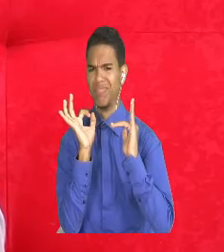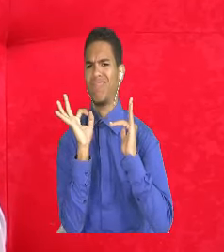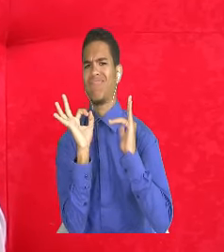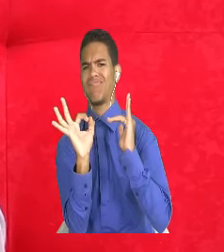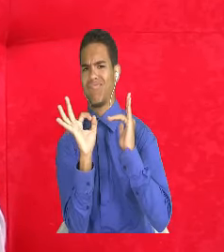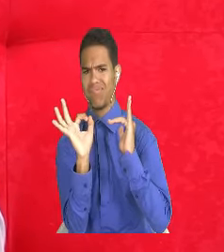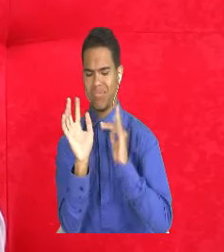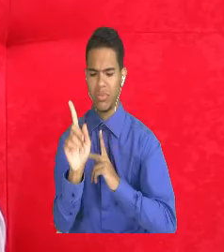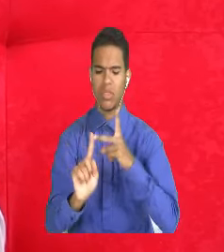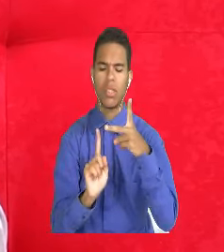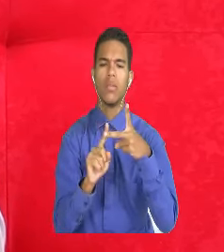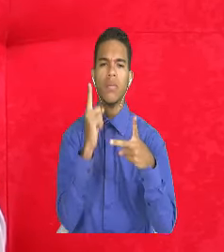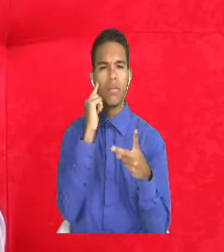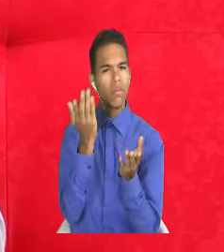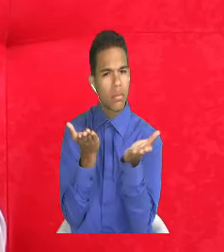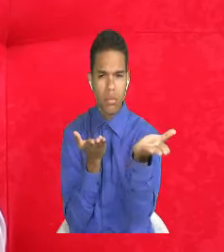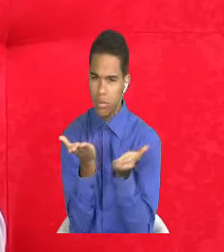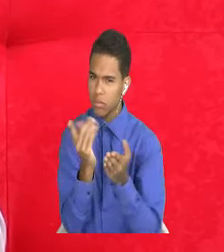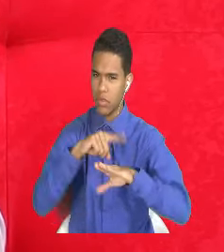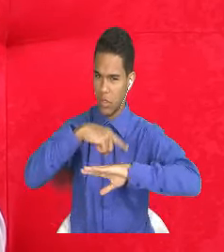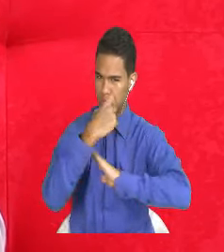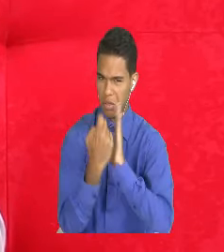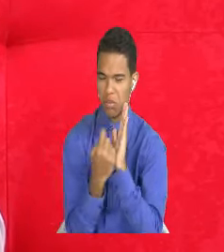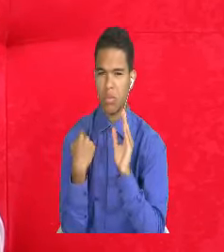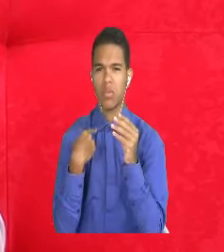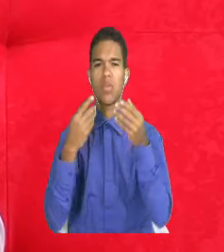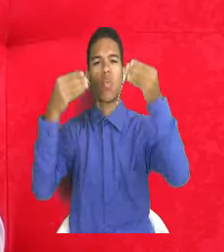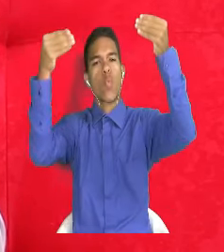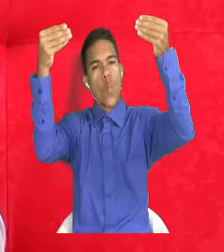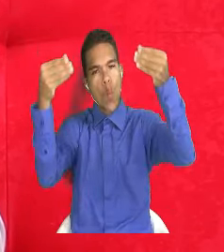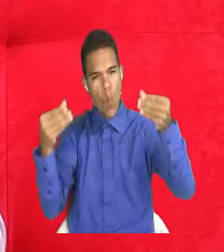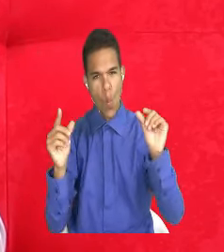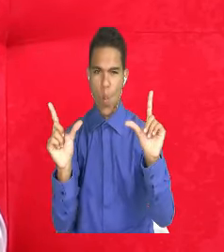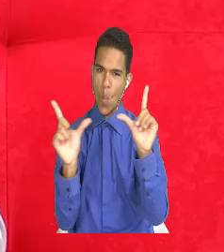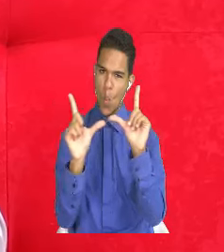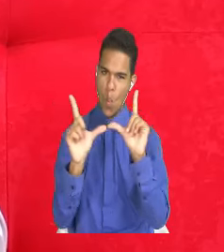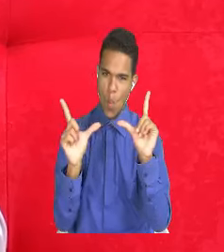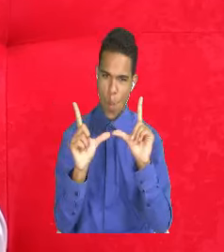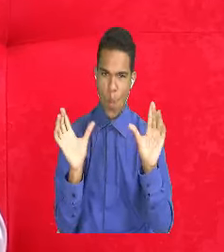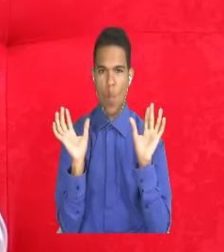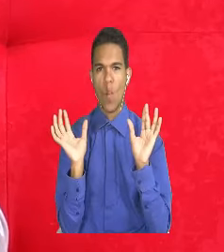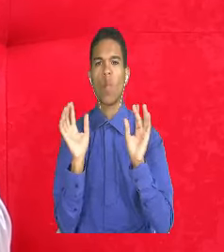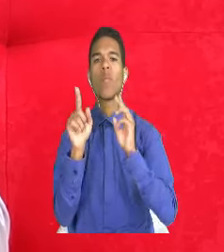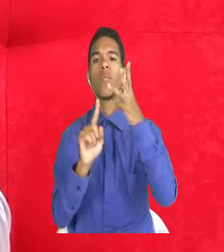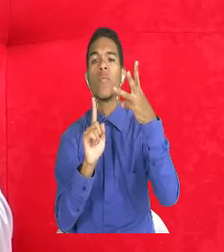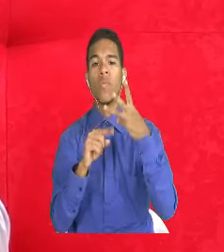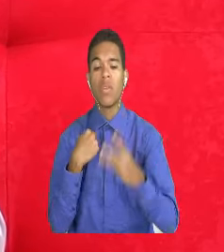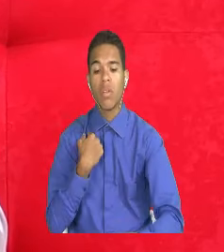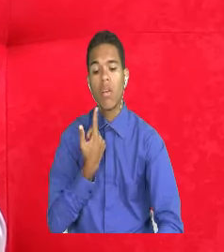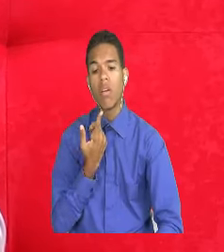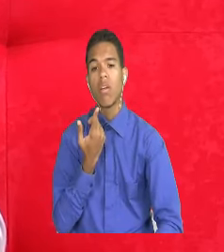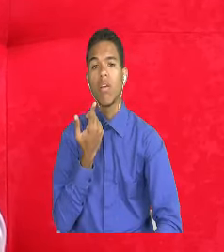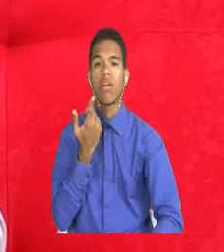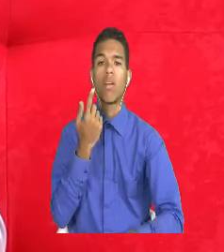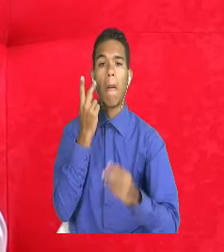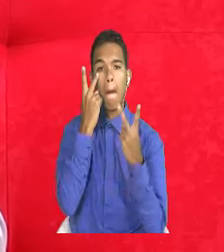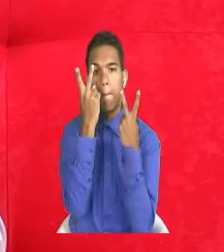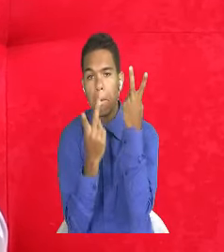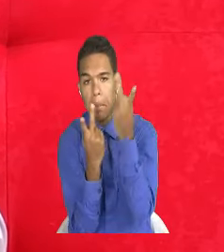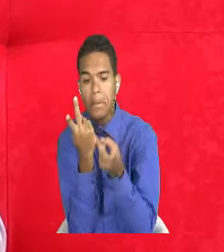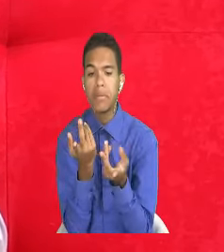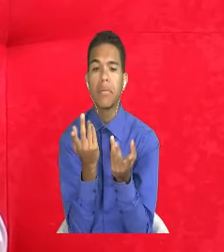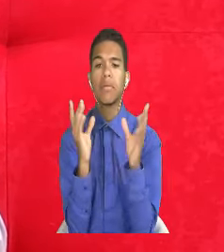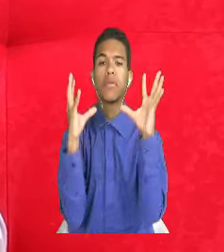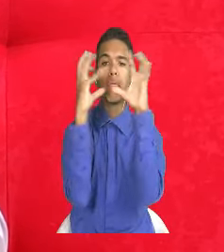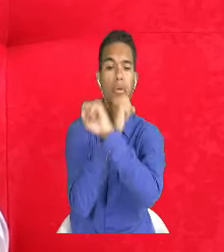con todos los servicios, televisión por cable, no hay límite de horario para atención de visitas y con el mejor equipo humano que pueda